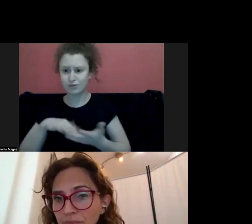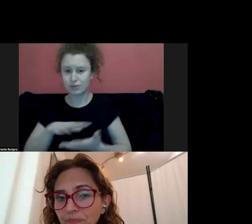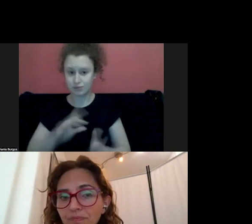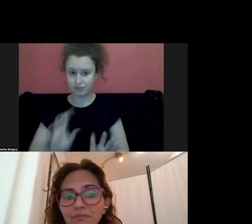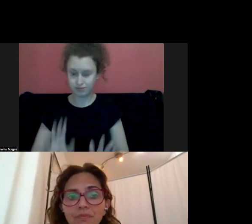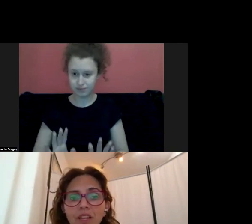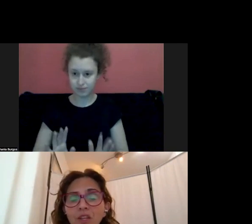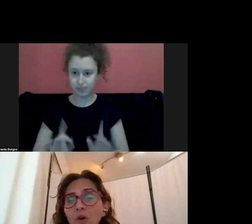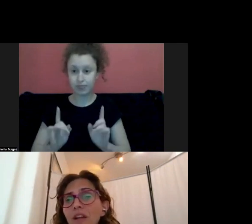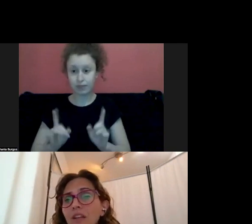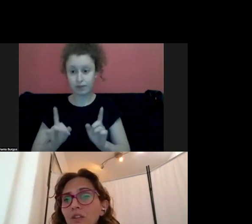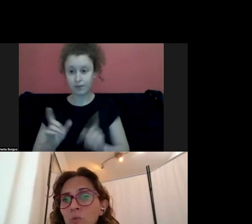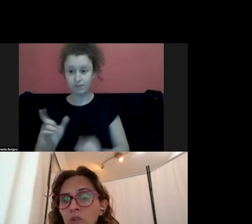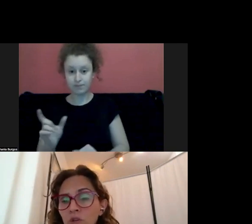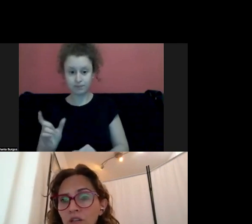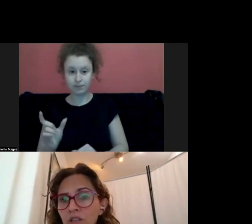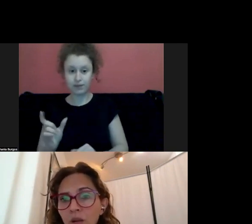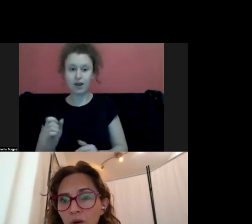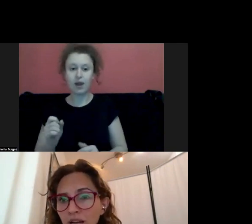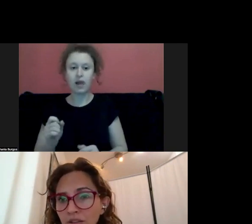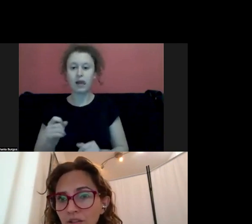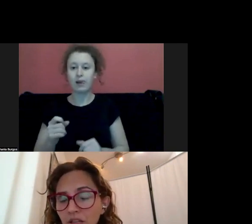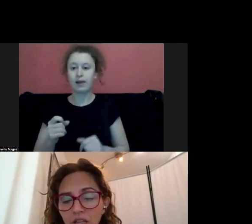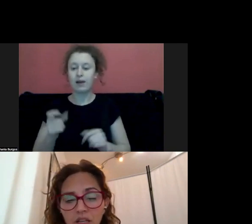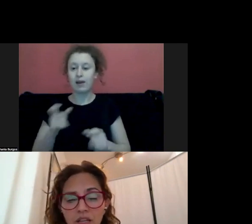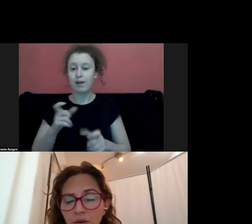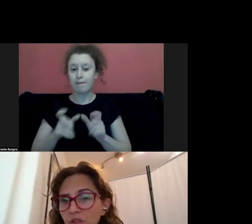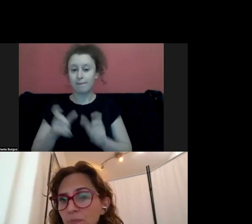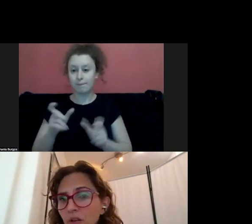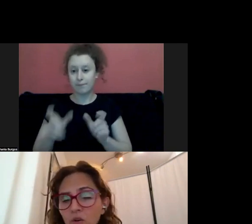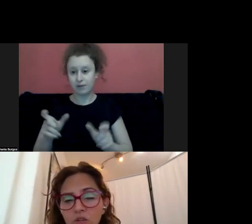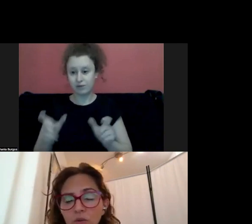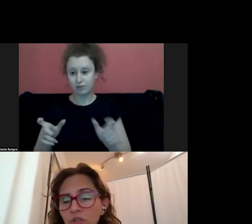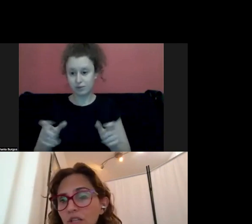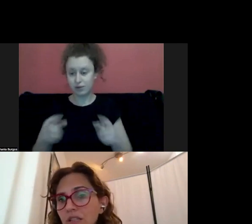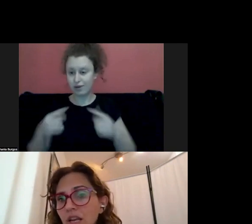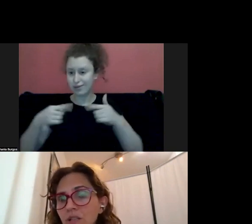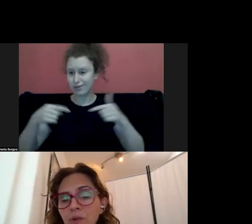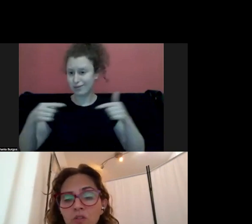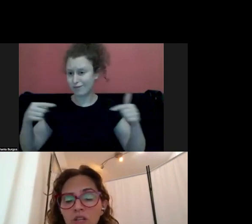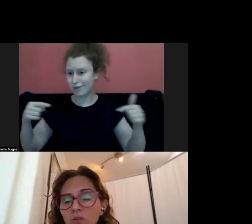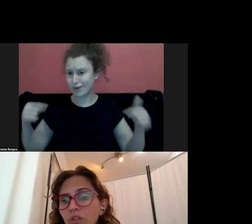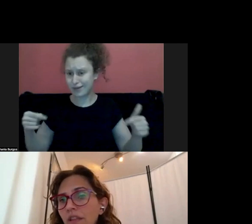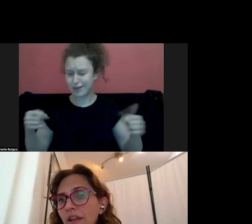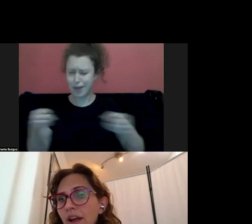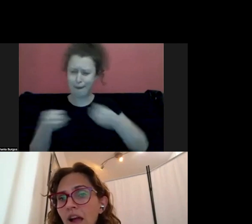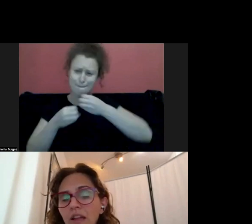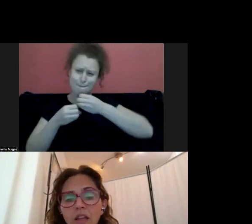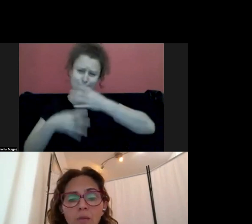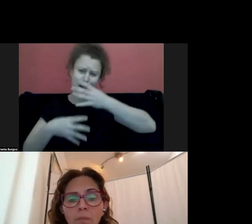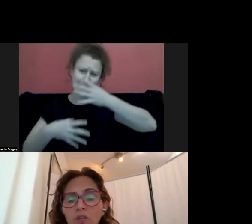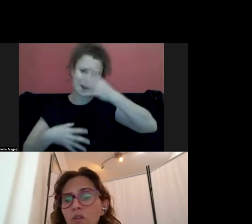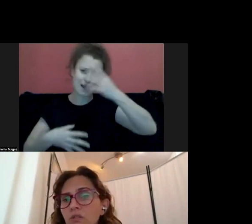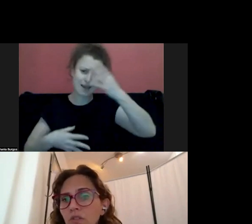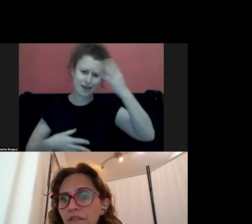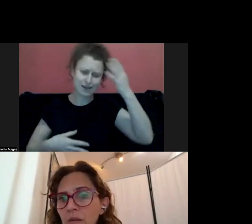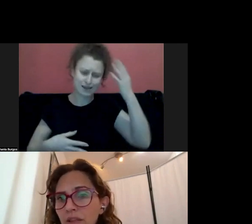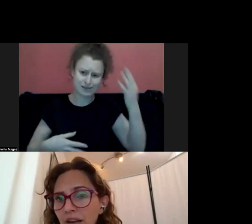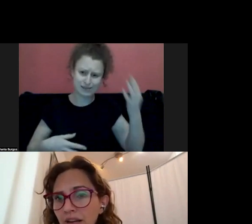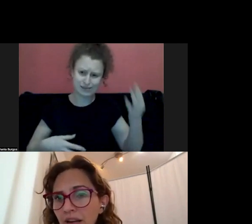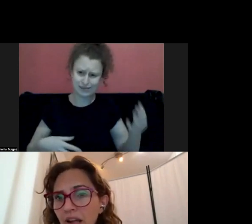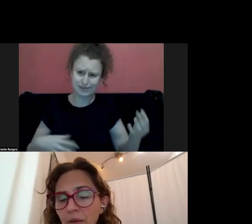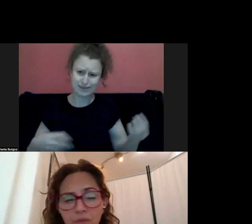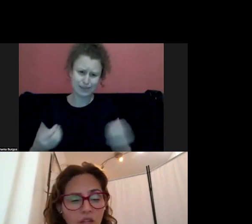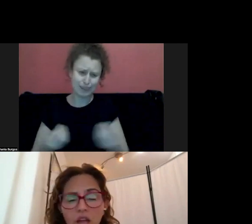todos. No hay 2 personas iguales, neurotípicos, autistas, personas con TDA, personas con una